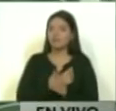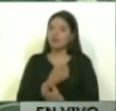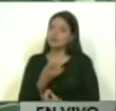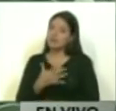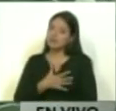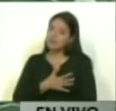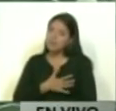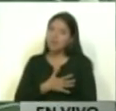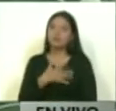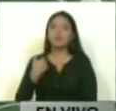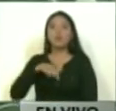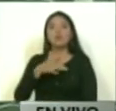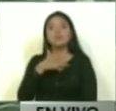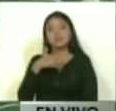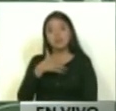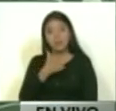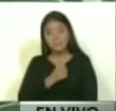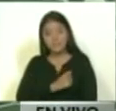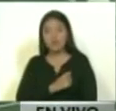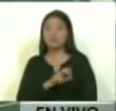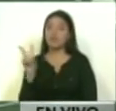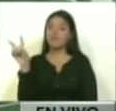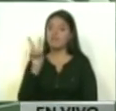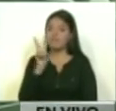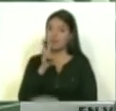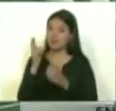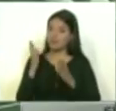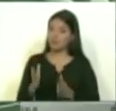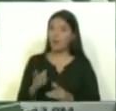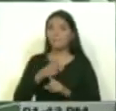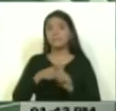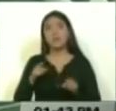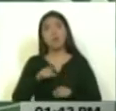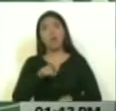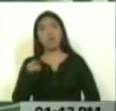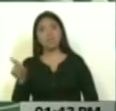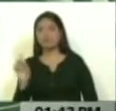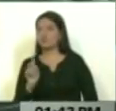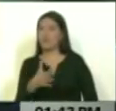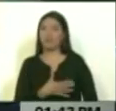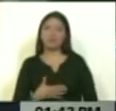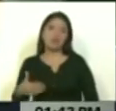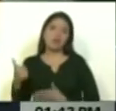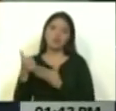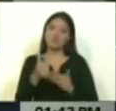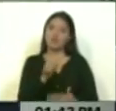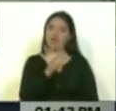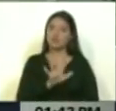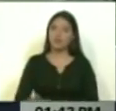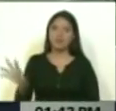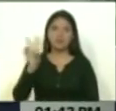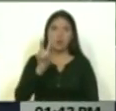sentimiento, con nuestro sentimiento como venezolanos. Ellos lamentablemente no quieren ayudar al país. Usted a través de la